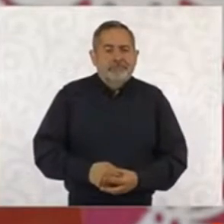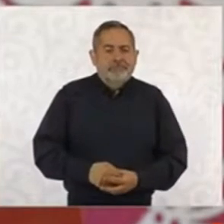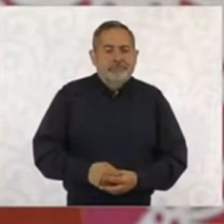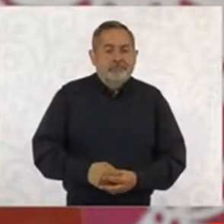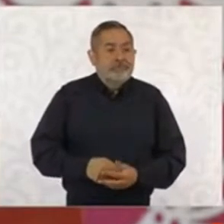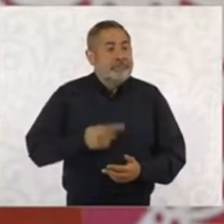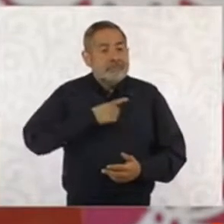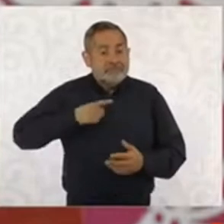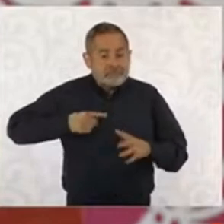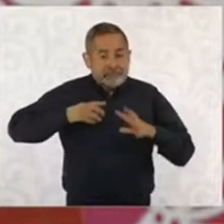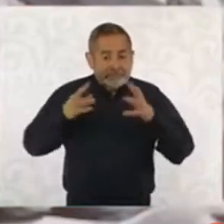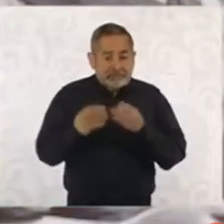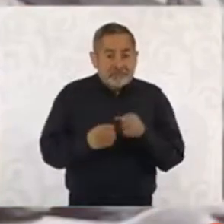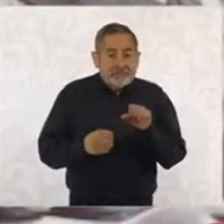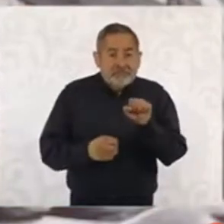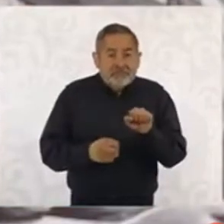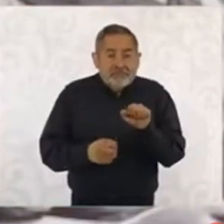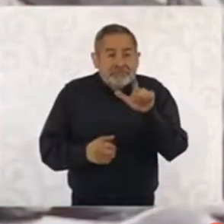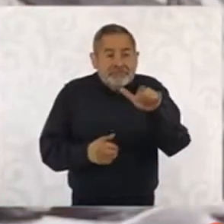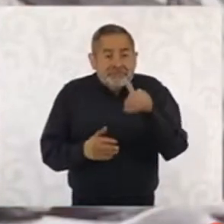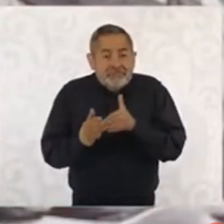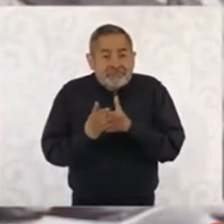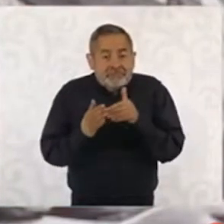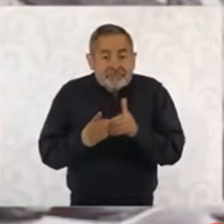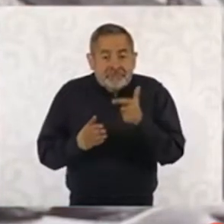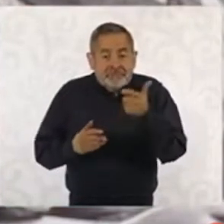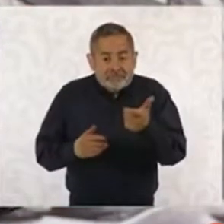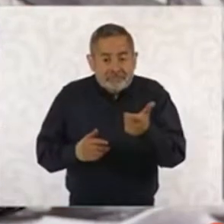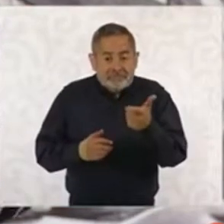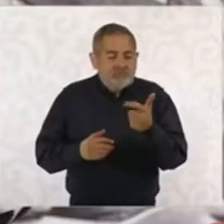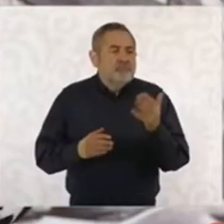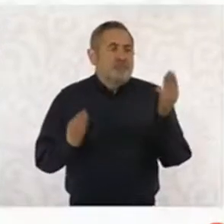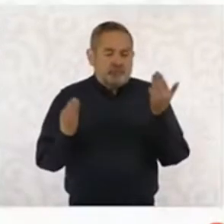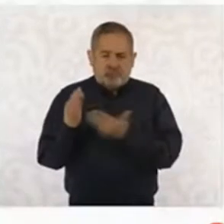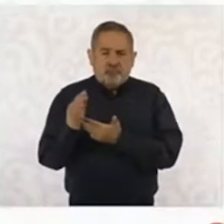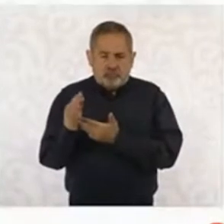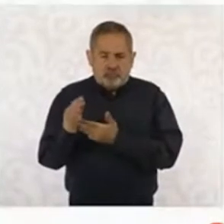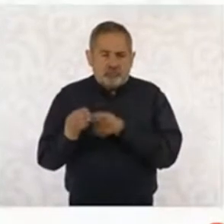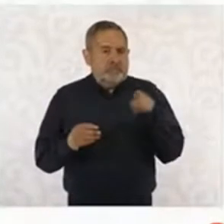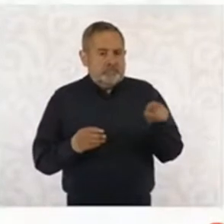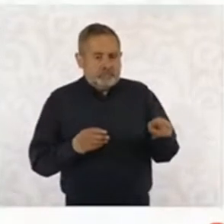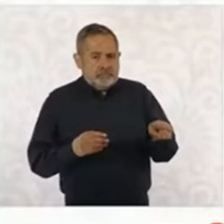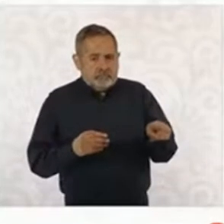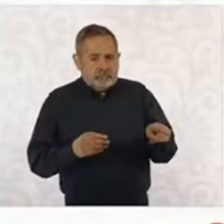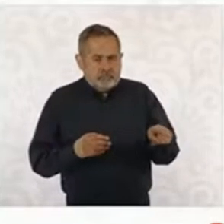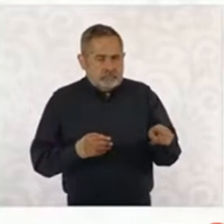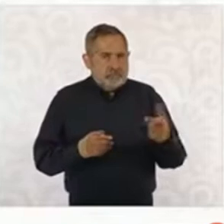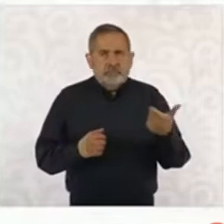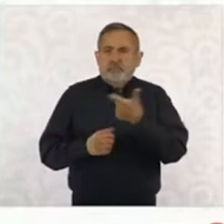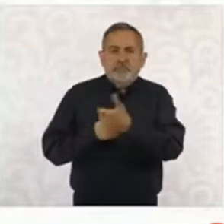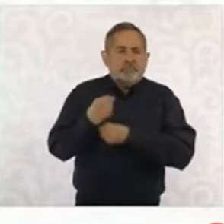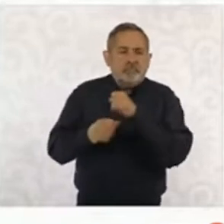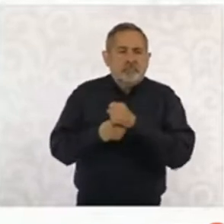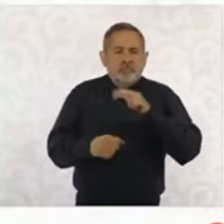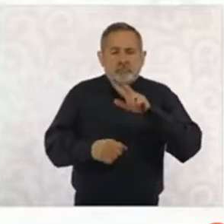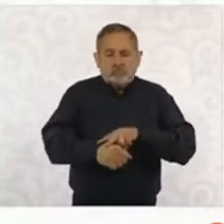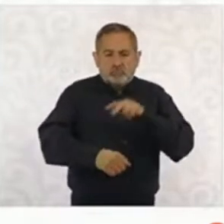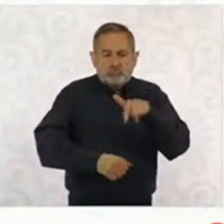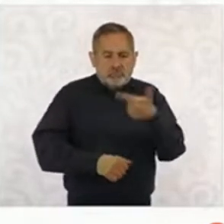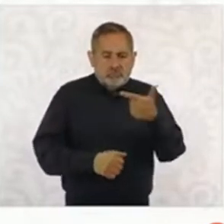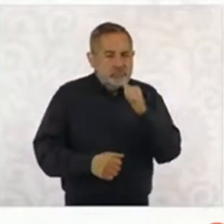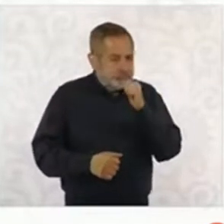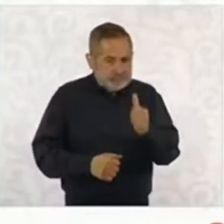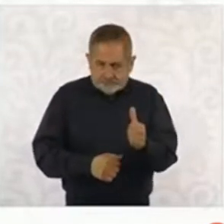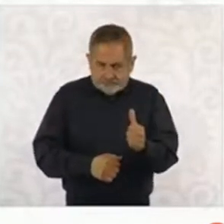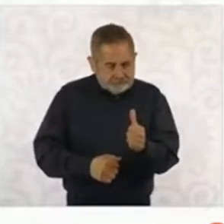trae un adeudo de 67 millones de pesos por una multa en el ejercicio 2012.